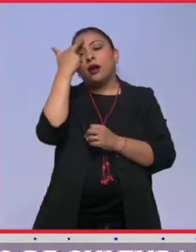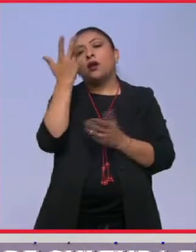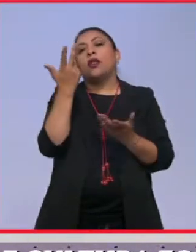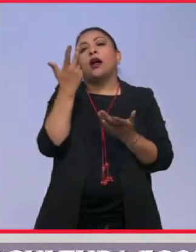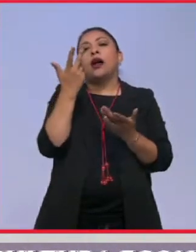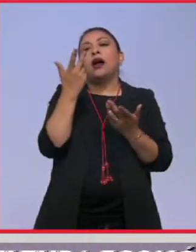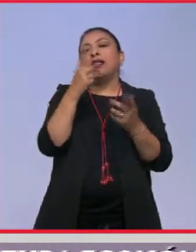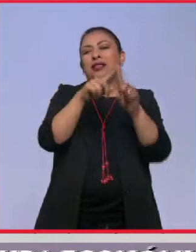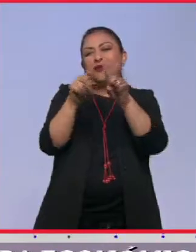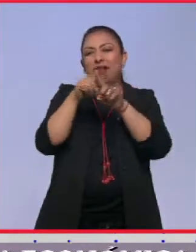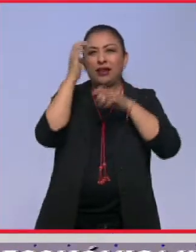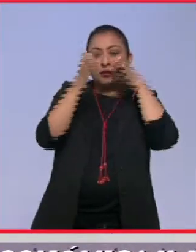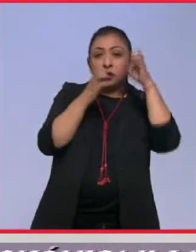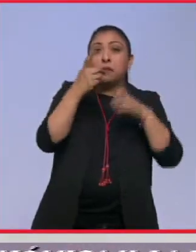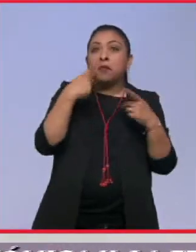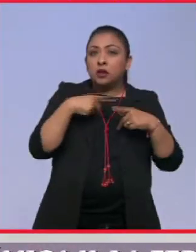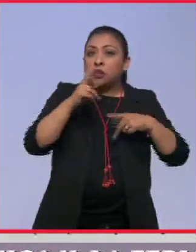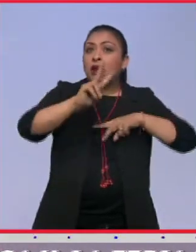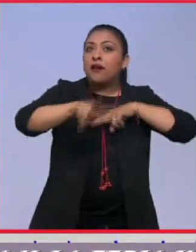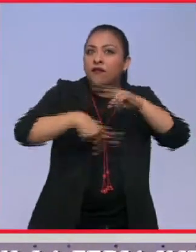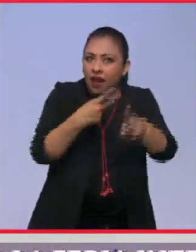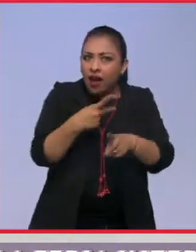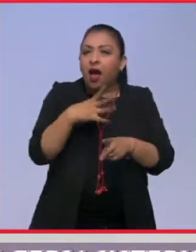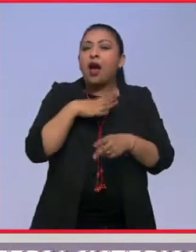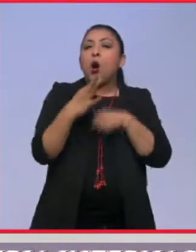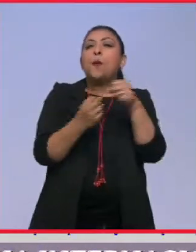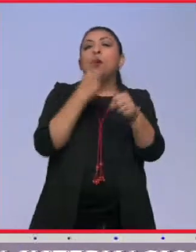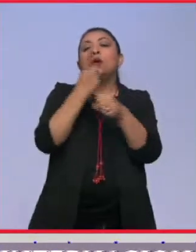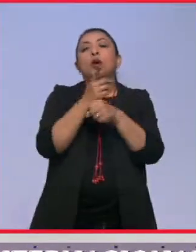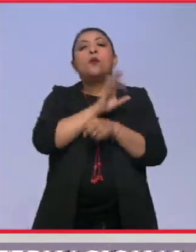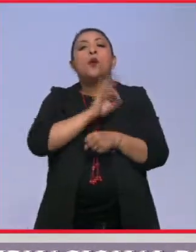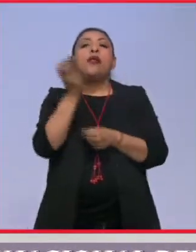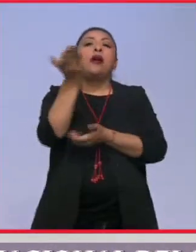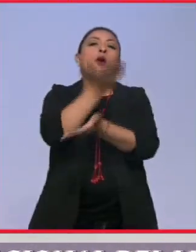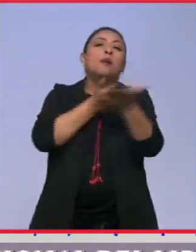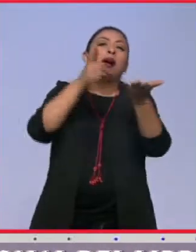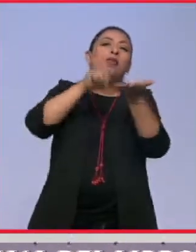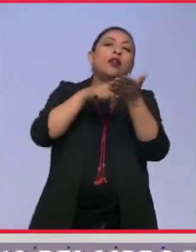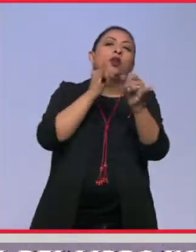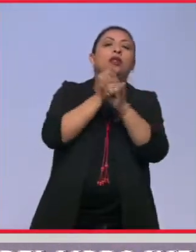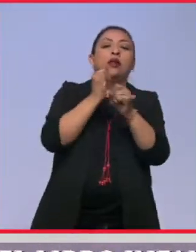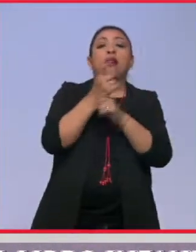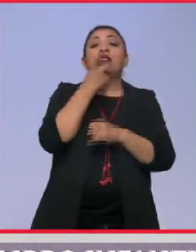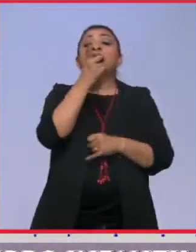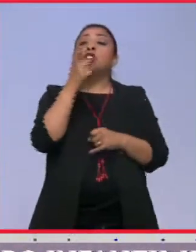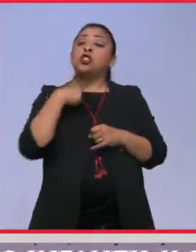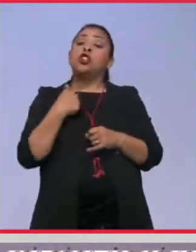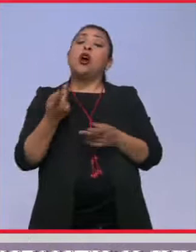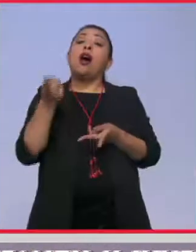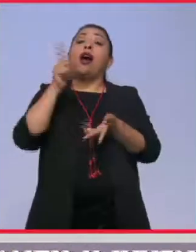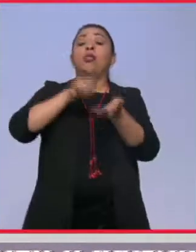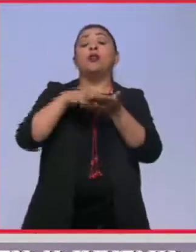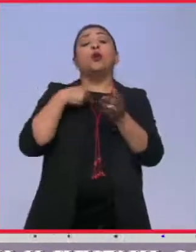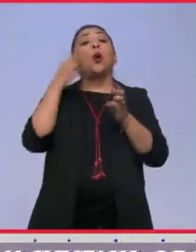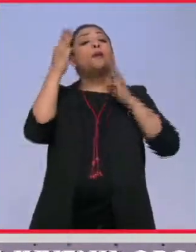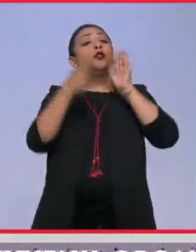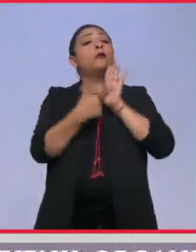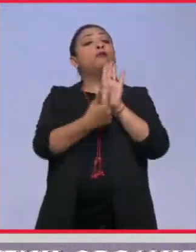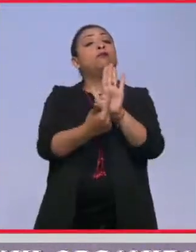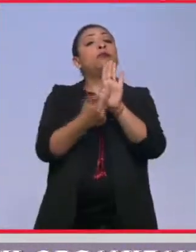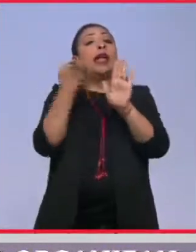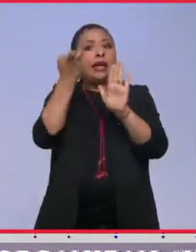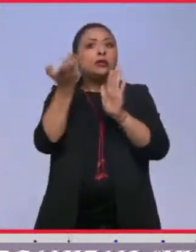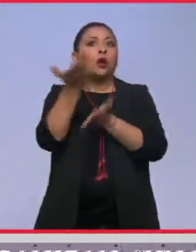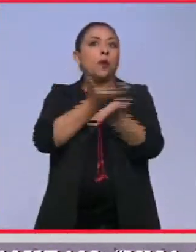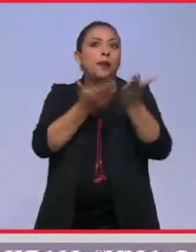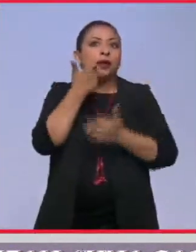Bjork, que son cosas que la gente va y son oportunidades para poder compartir en la red y decir: yo estoy dentro de un museo y eso es lo que quiero